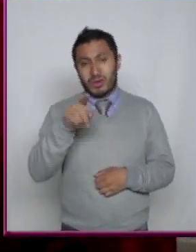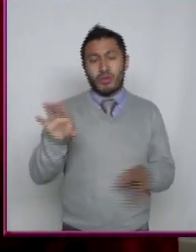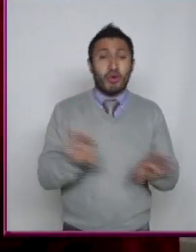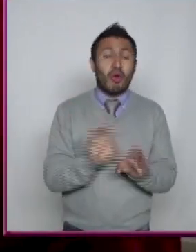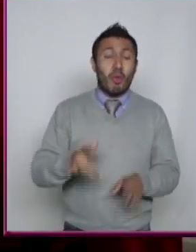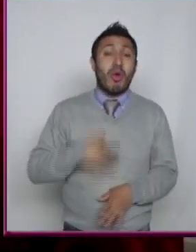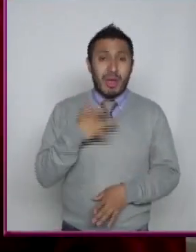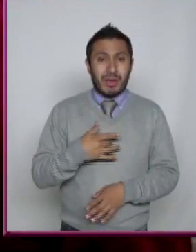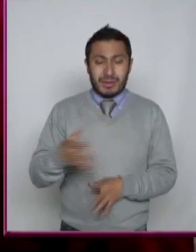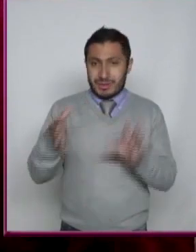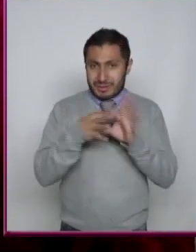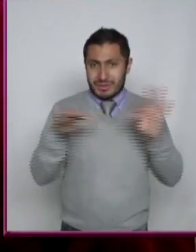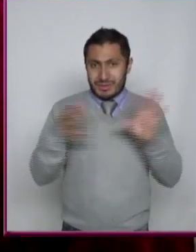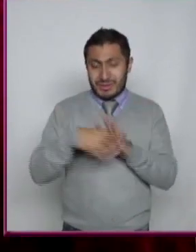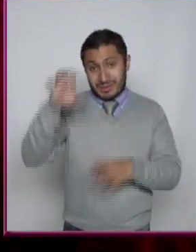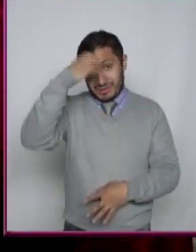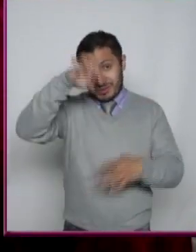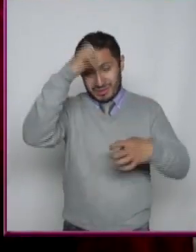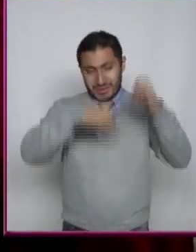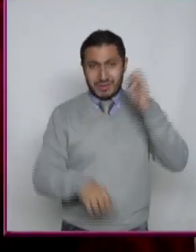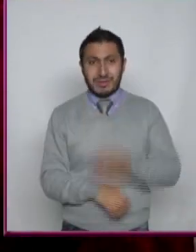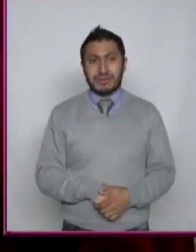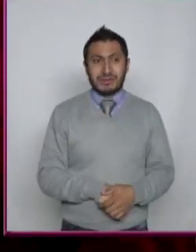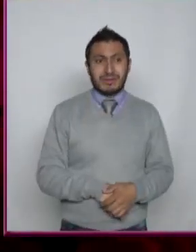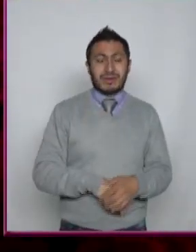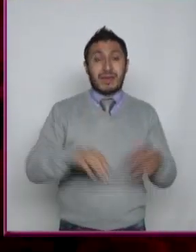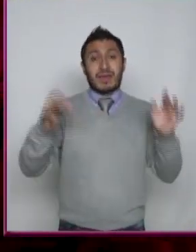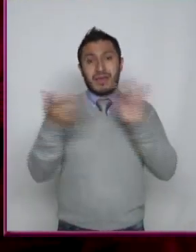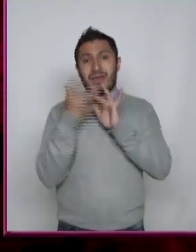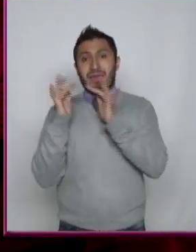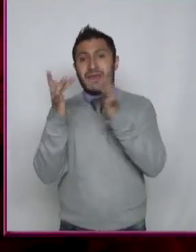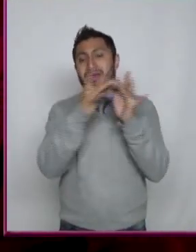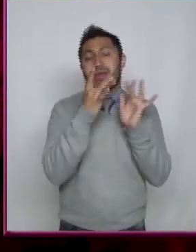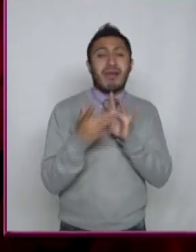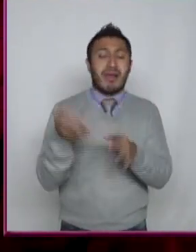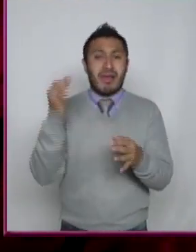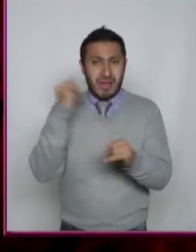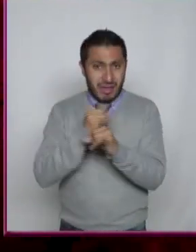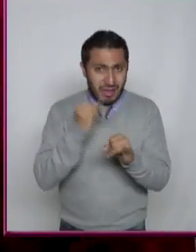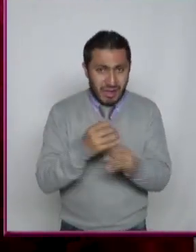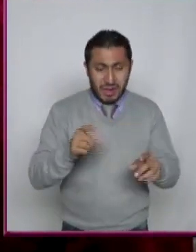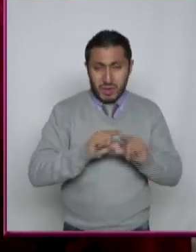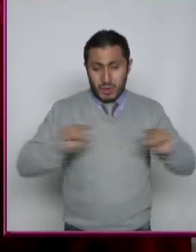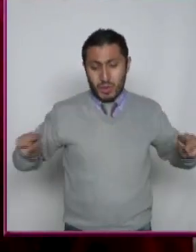ido? Cuéntanos tus experiencias y reflexiones en nuestras redes sociales que